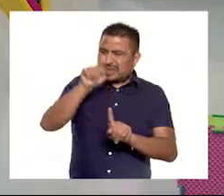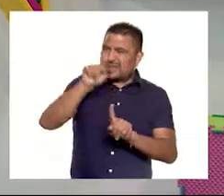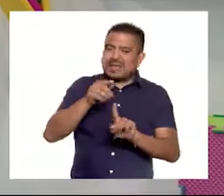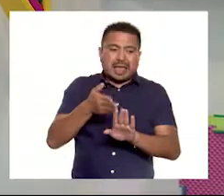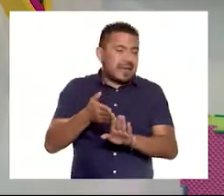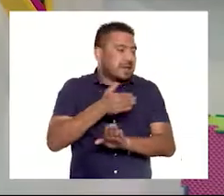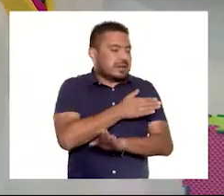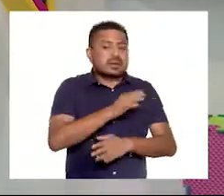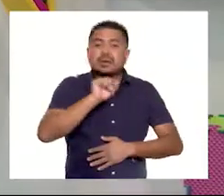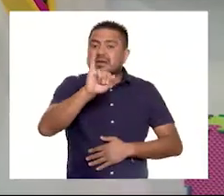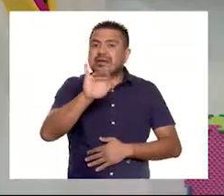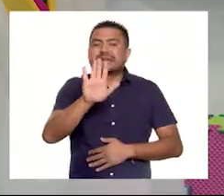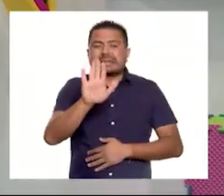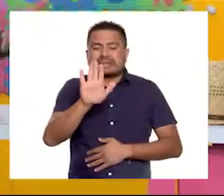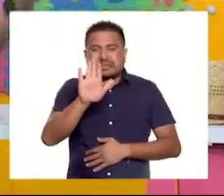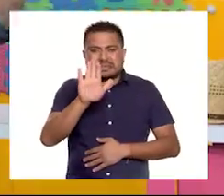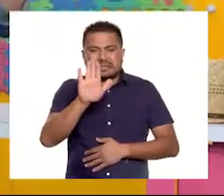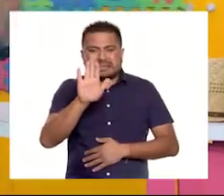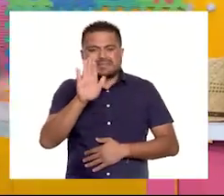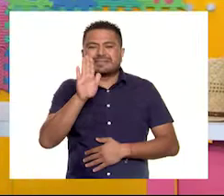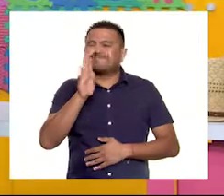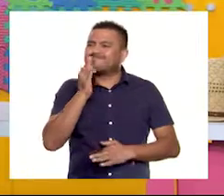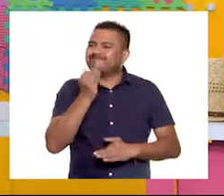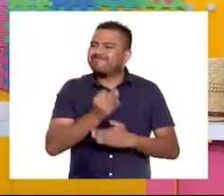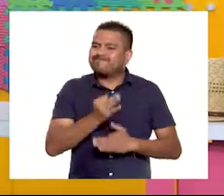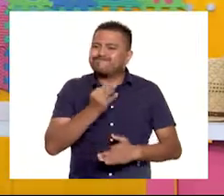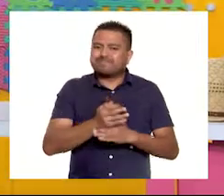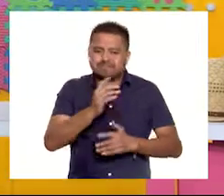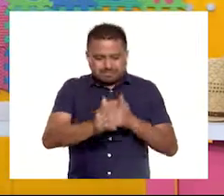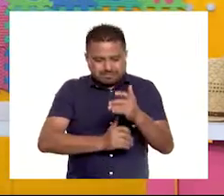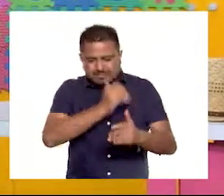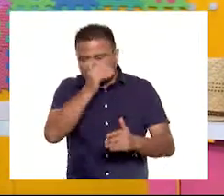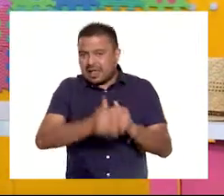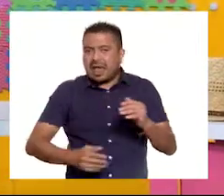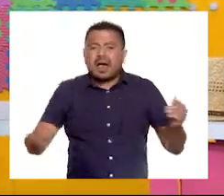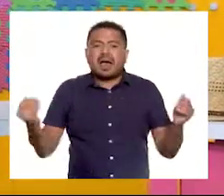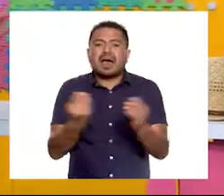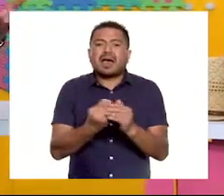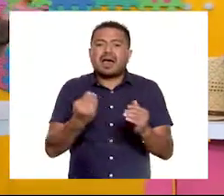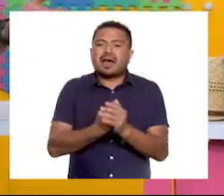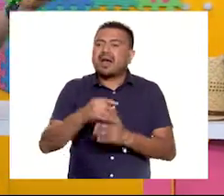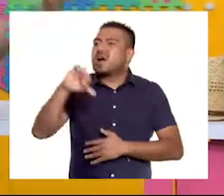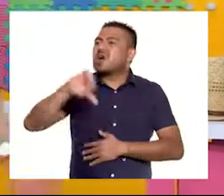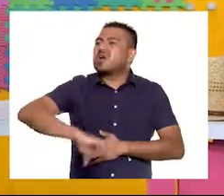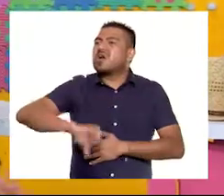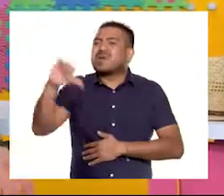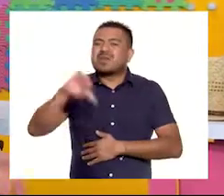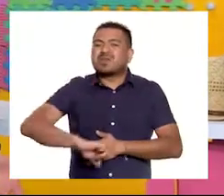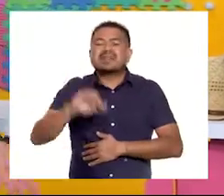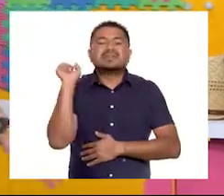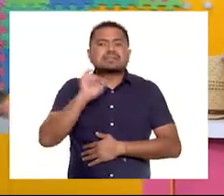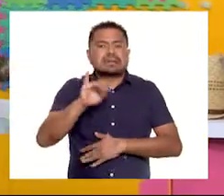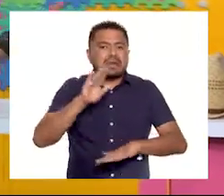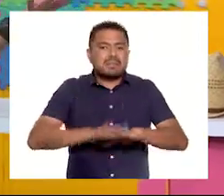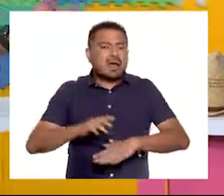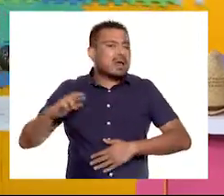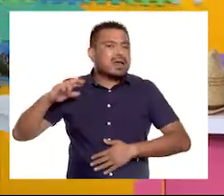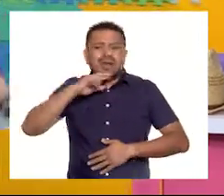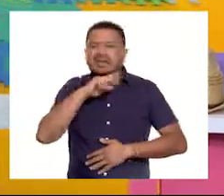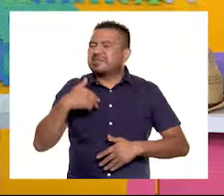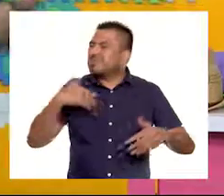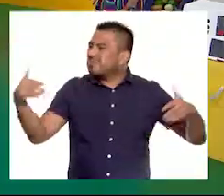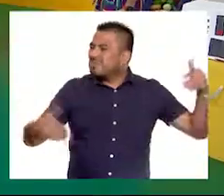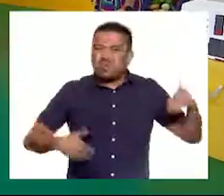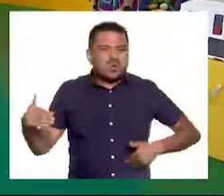Claro. Exactamente. Oigan, Isabel, Feferefe, desgraciadamente se nos terminó la clase del día de hoy. ¡No! Sí, pasó muy rápido. Pero eso me